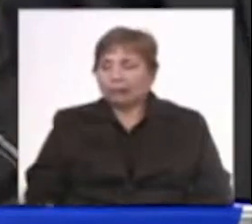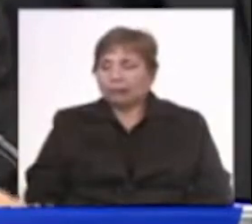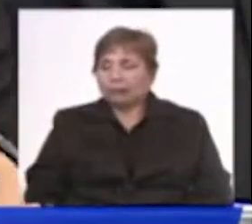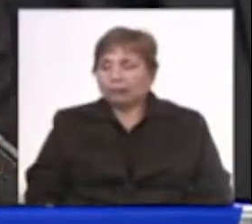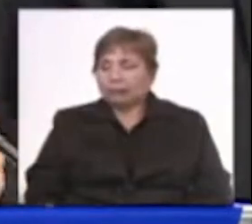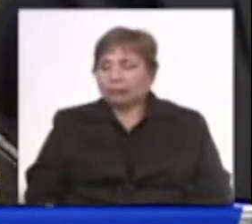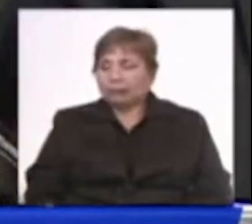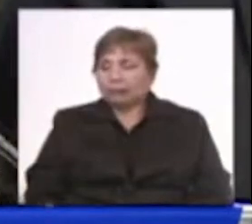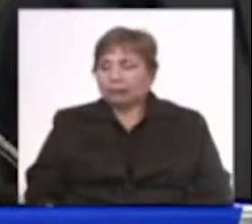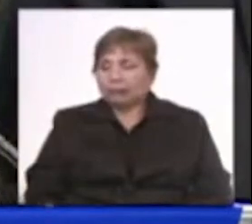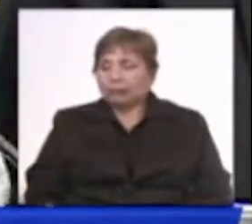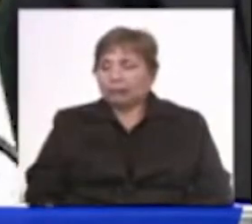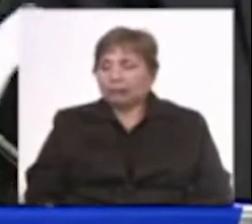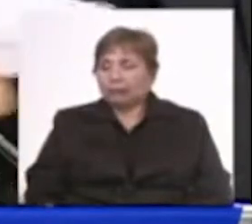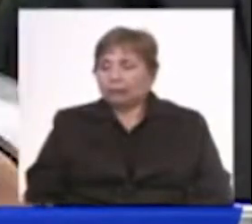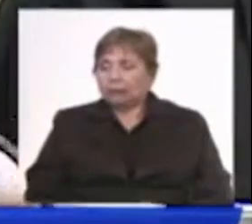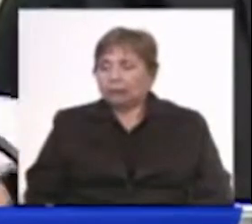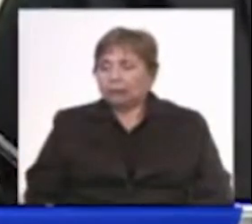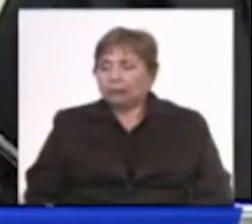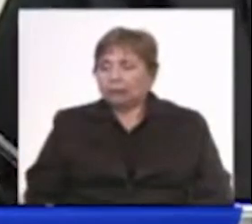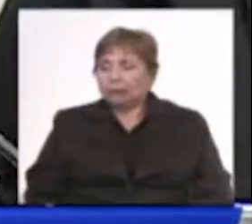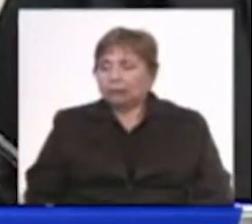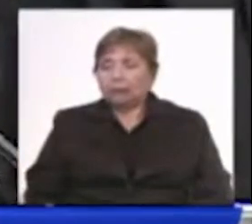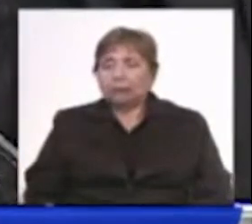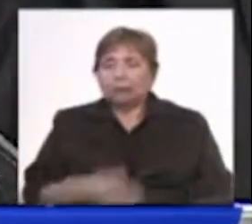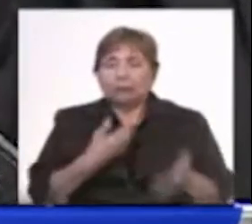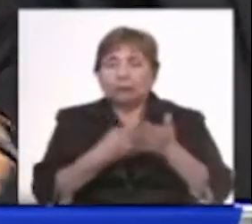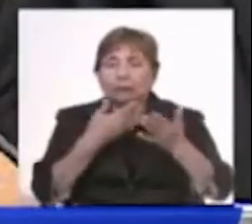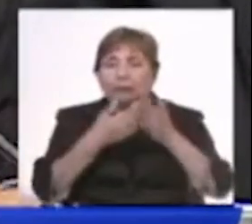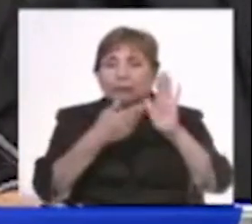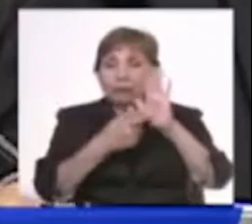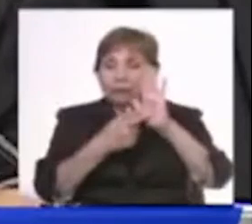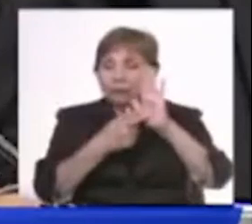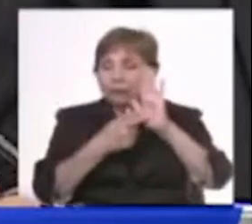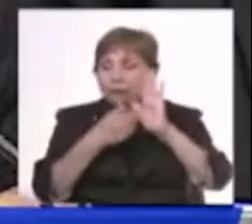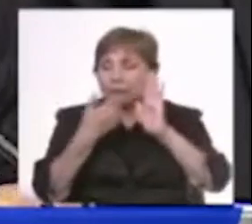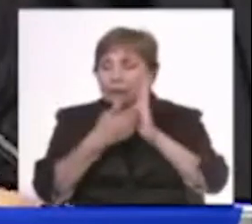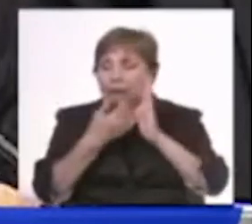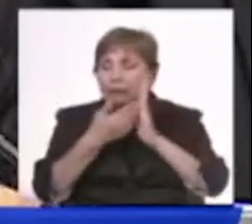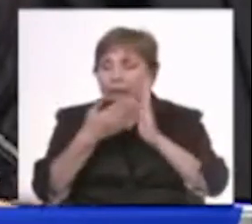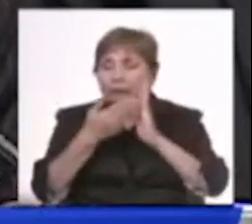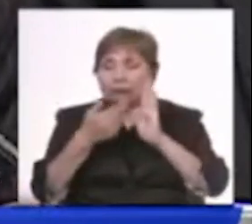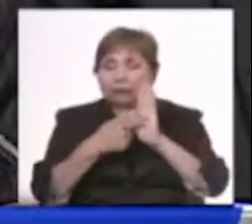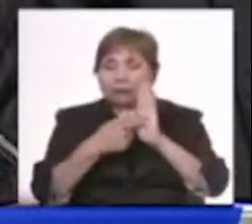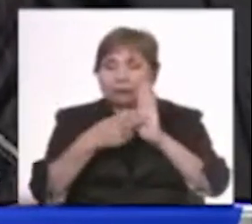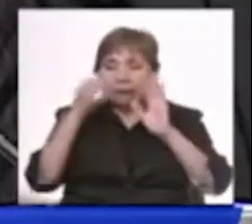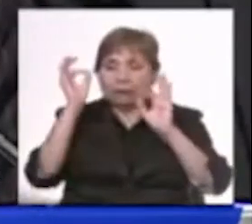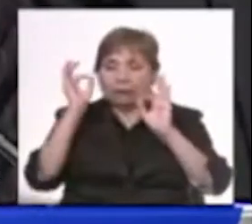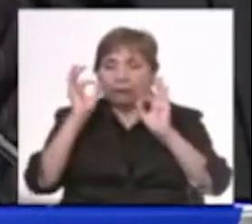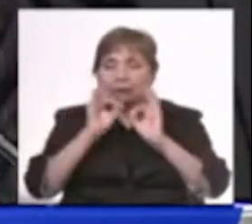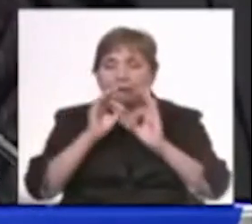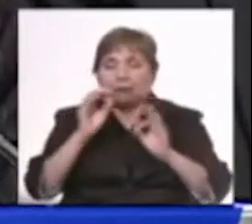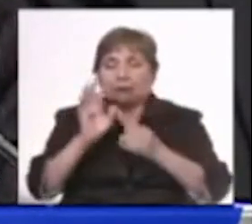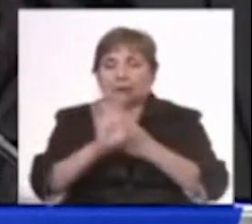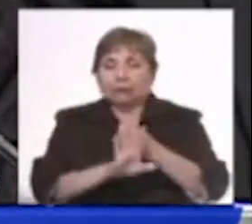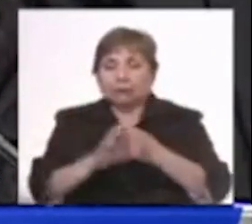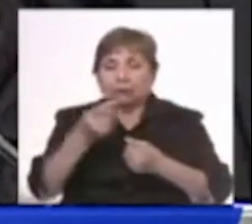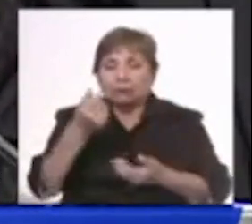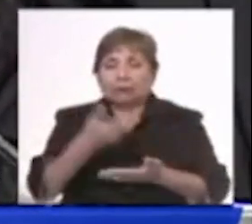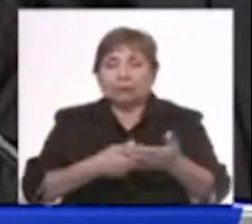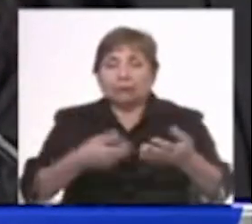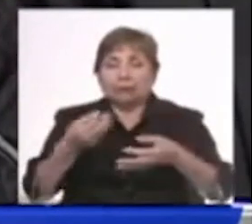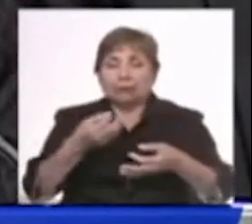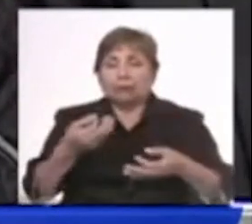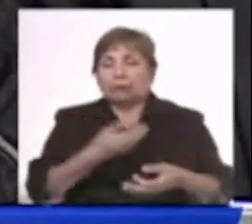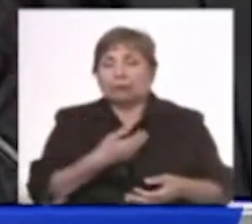y perfectamente aquí está la evidencia de que efectivamente en resguardo de los fondos del